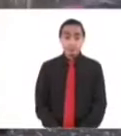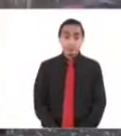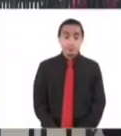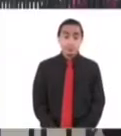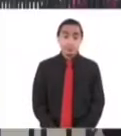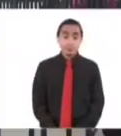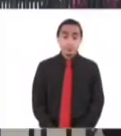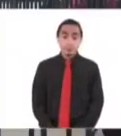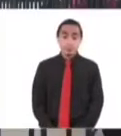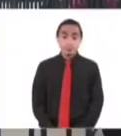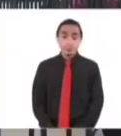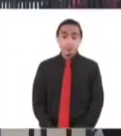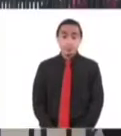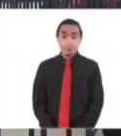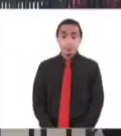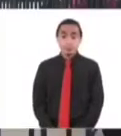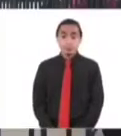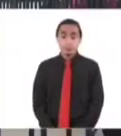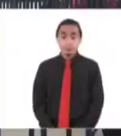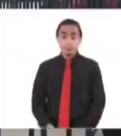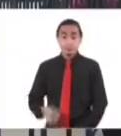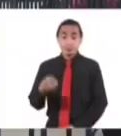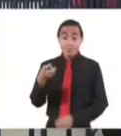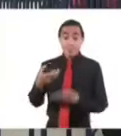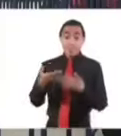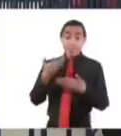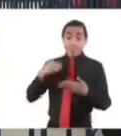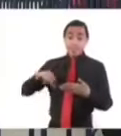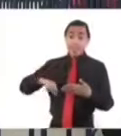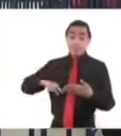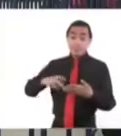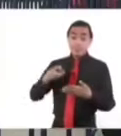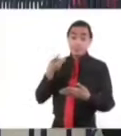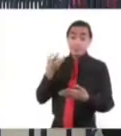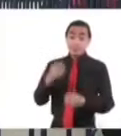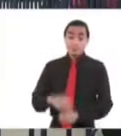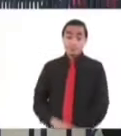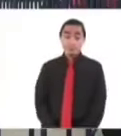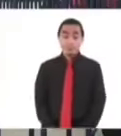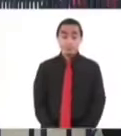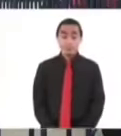Eso eran los gobiernos de antes,